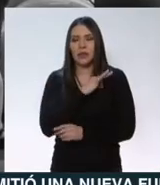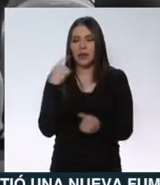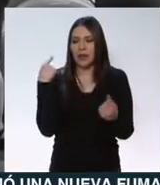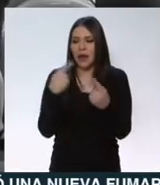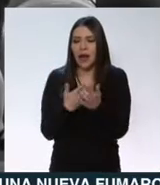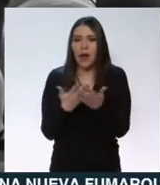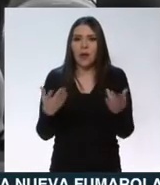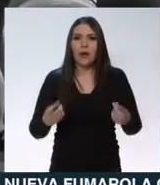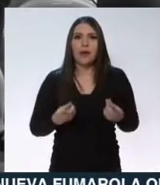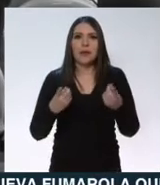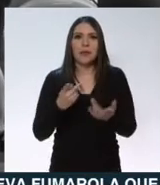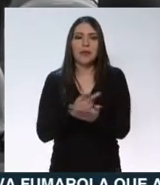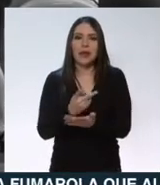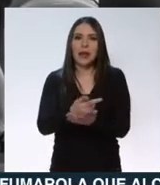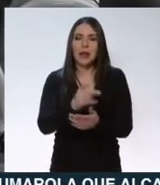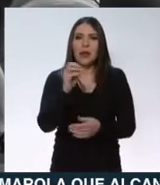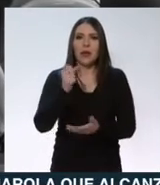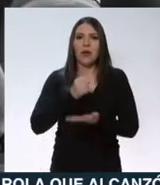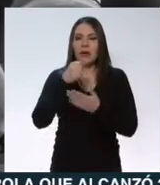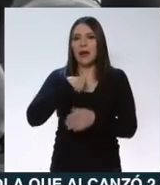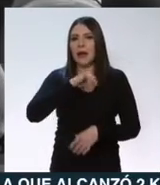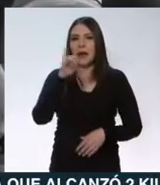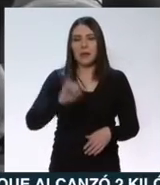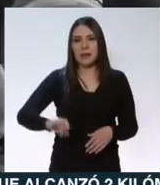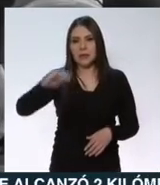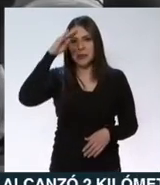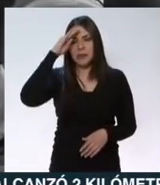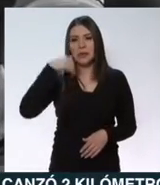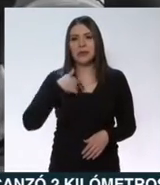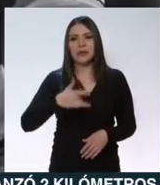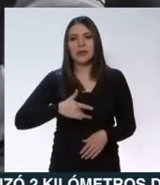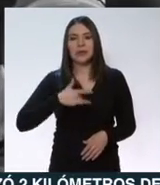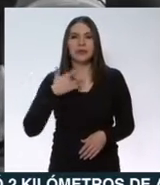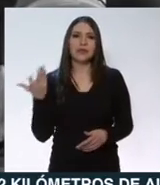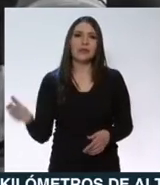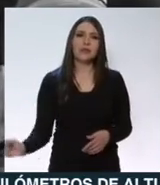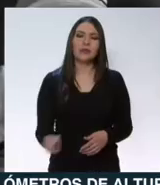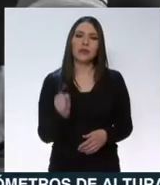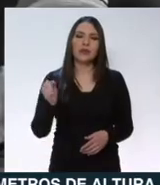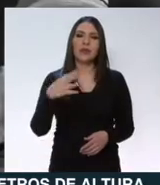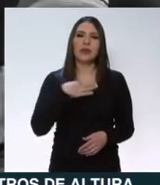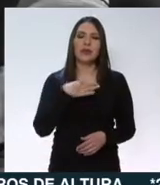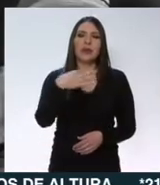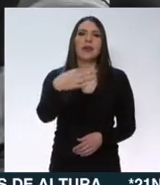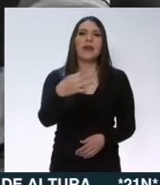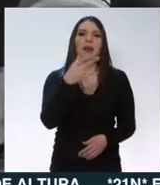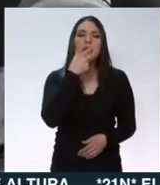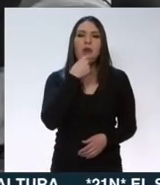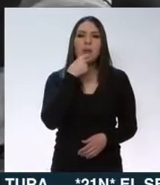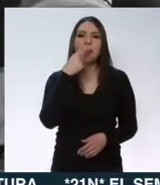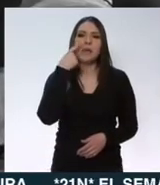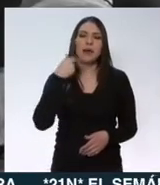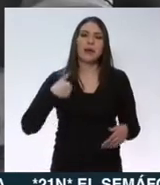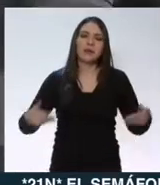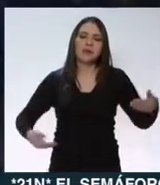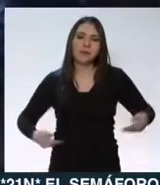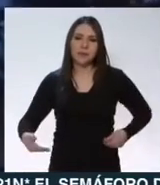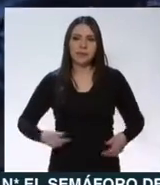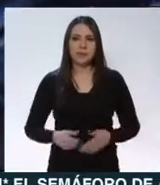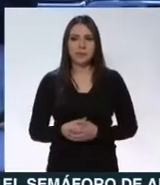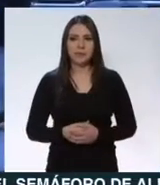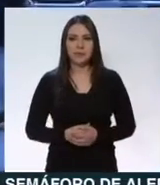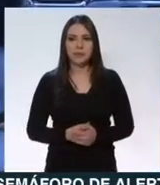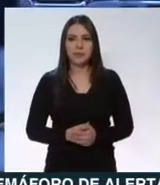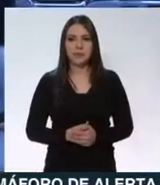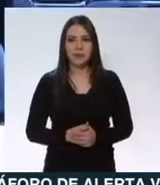que está pasando el día de hoy. Exacto. Ya me sentía sumamente privilegiada de que me hubiera escogido para hacer a Sofía. Exacto. Oye, y